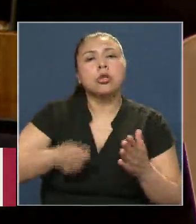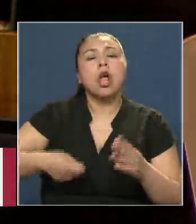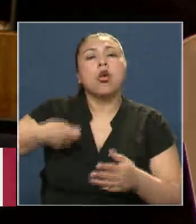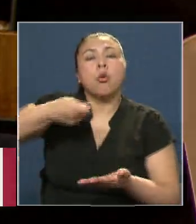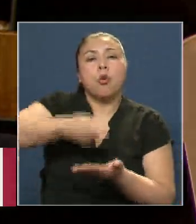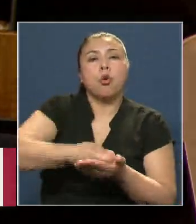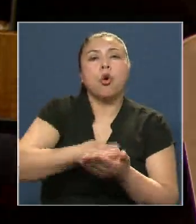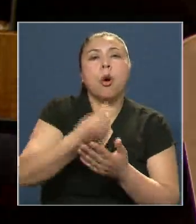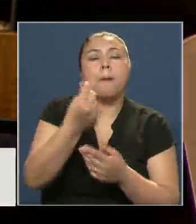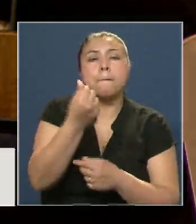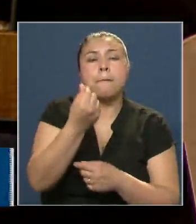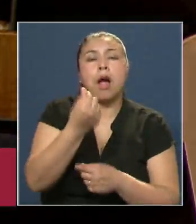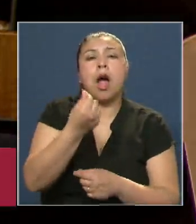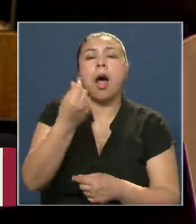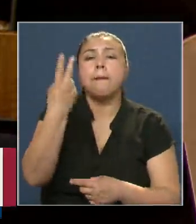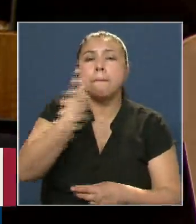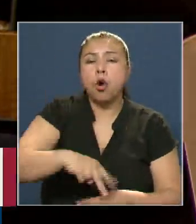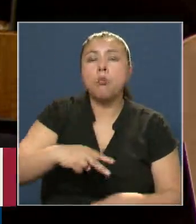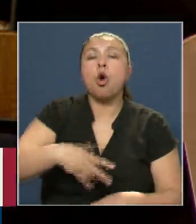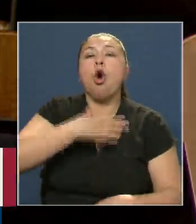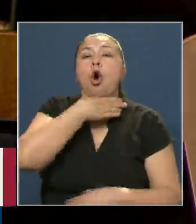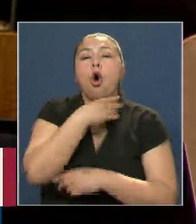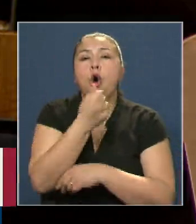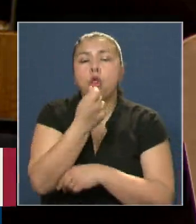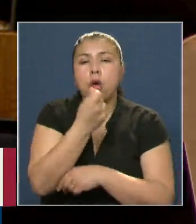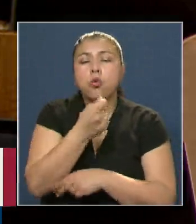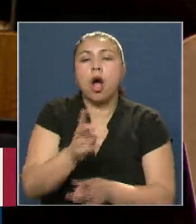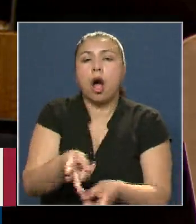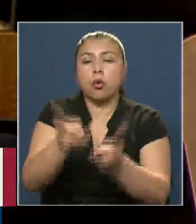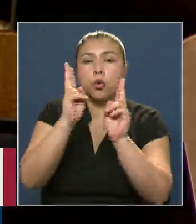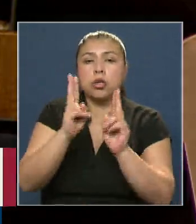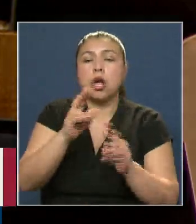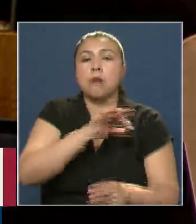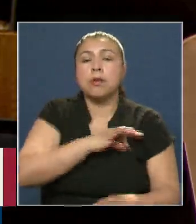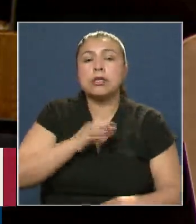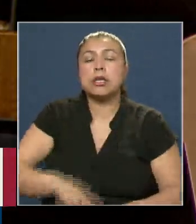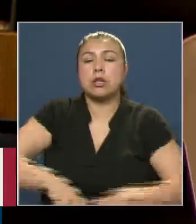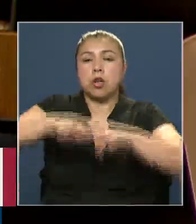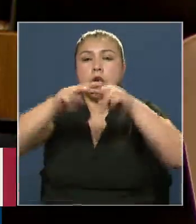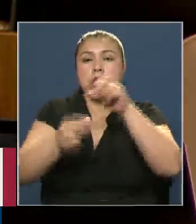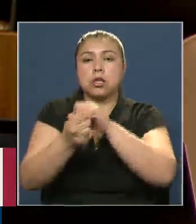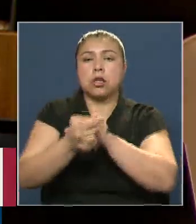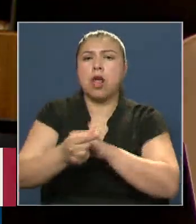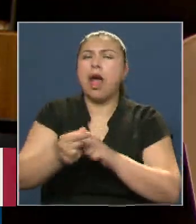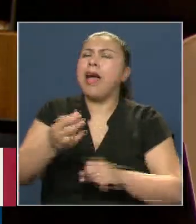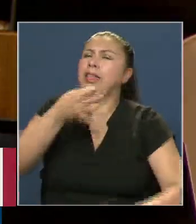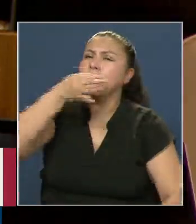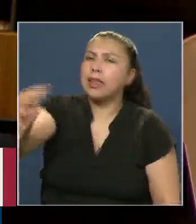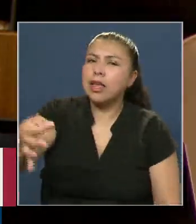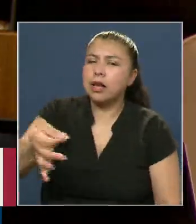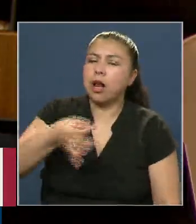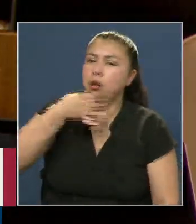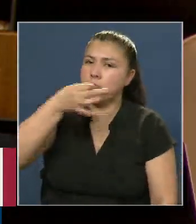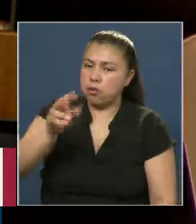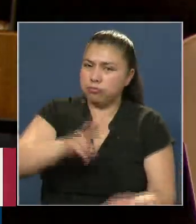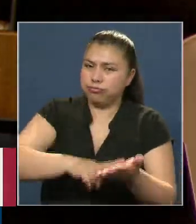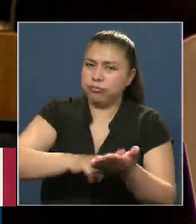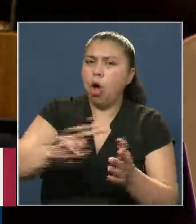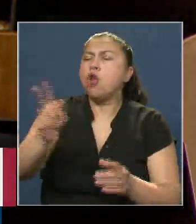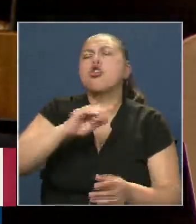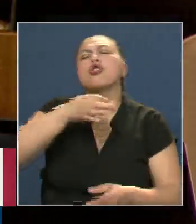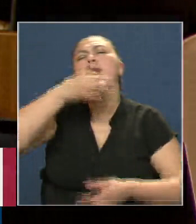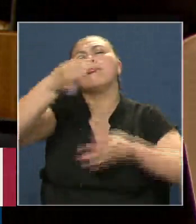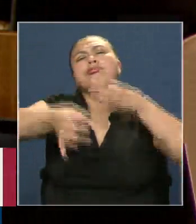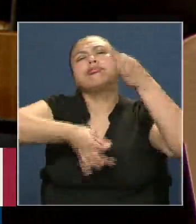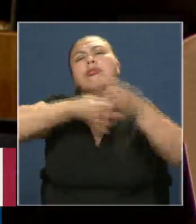propios, se va a endeudar como empresa pública con autorización del Ministerio de Hacienda. Pues bien, dígalo, concrételo, no solo anuncios, sino